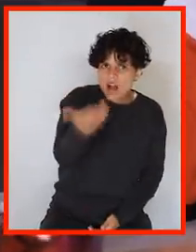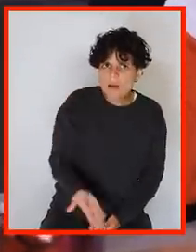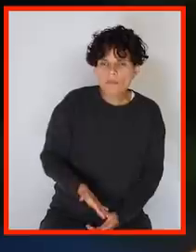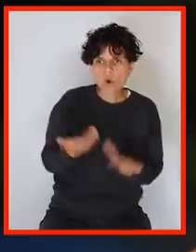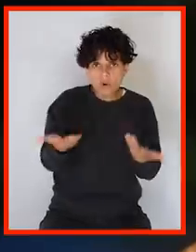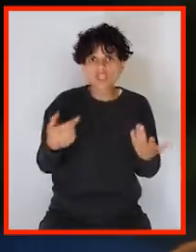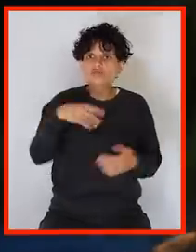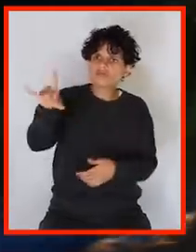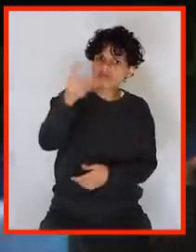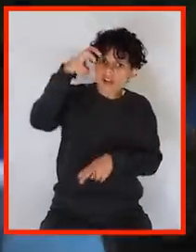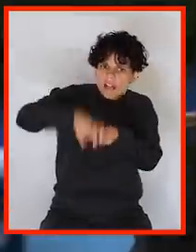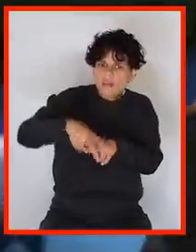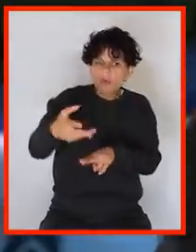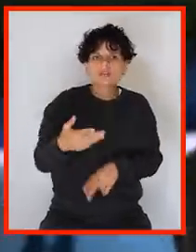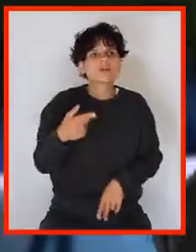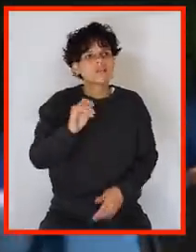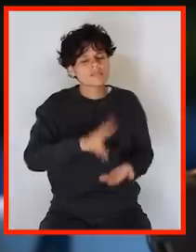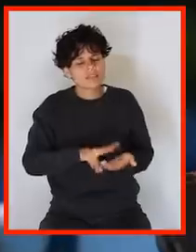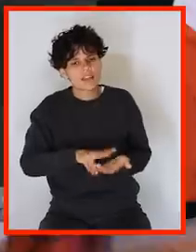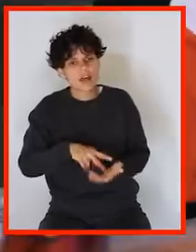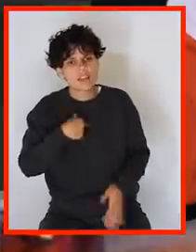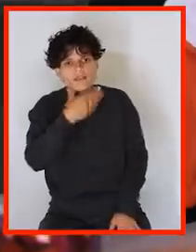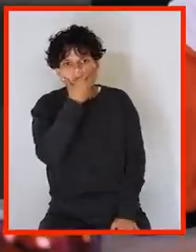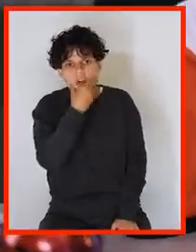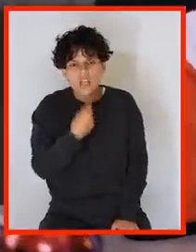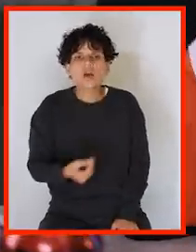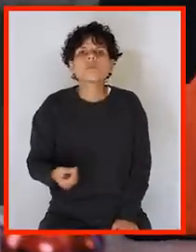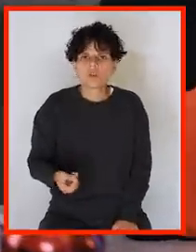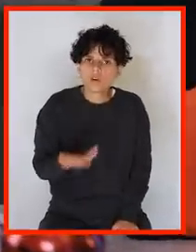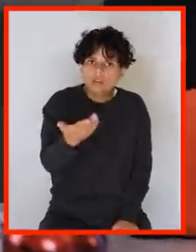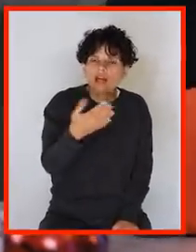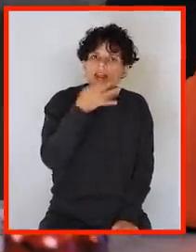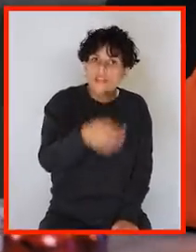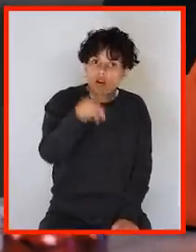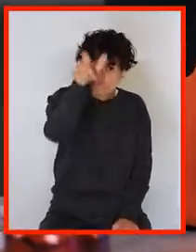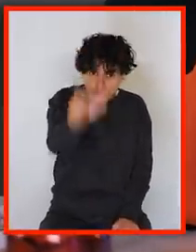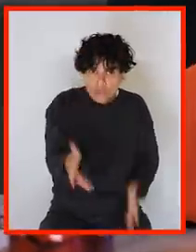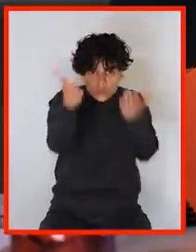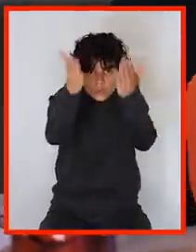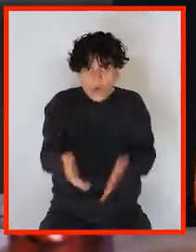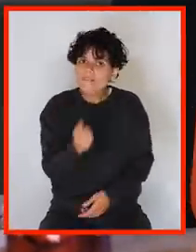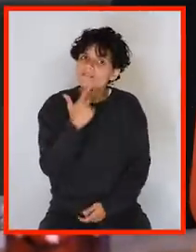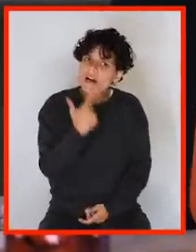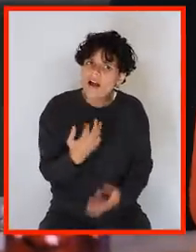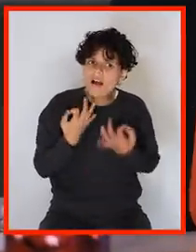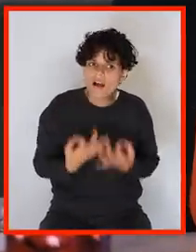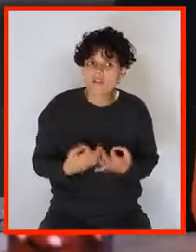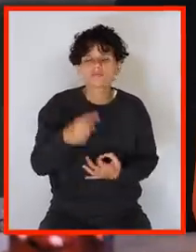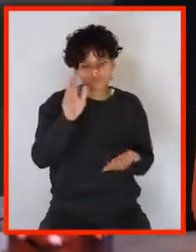Pero, Por eso estás aquí, weón. Pues. Es bonito, es como. Hermano, siempre miro para atrás. Tú soy bacán, por eso estás